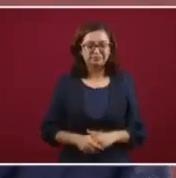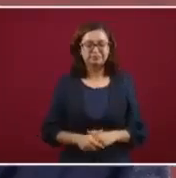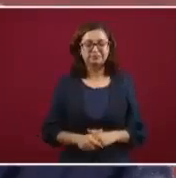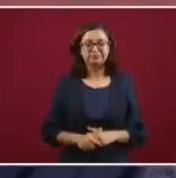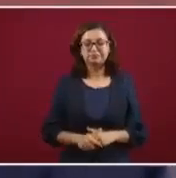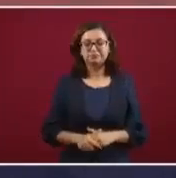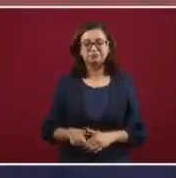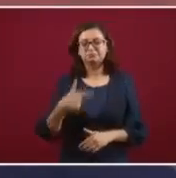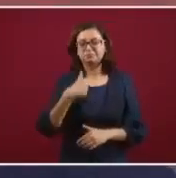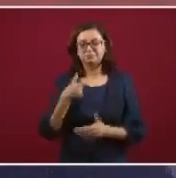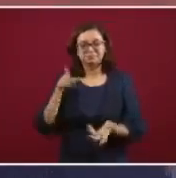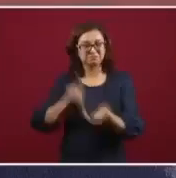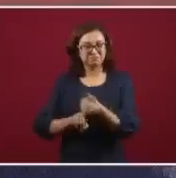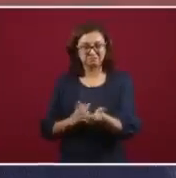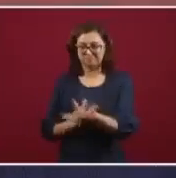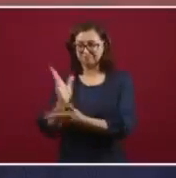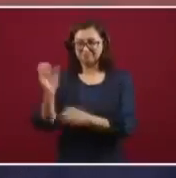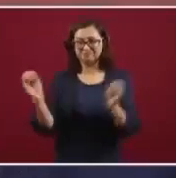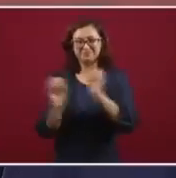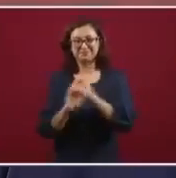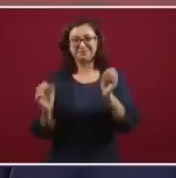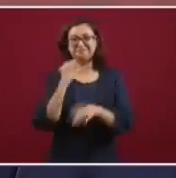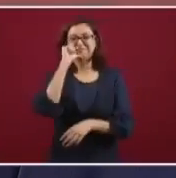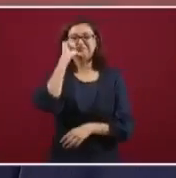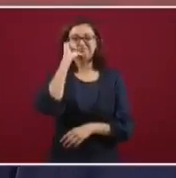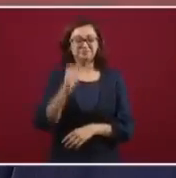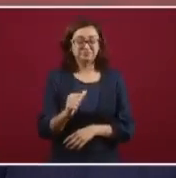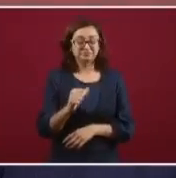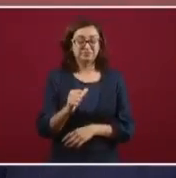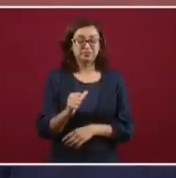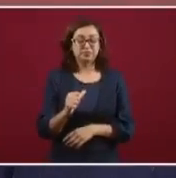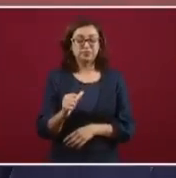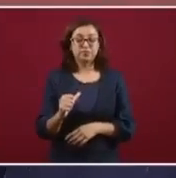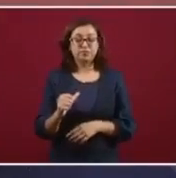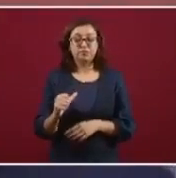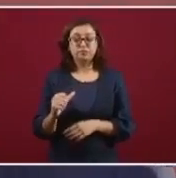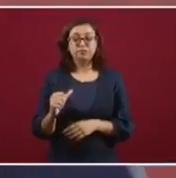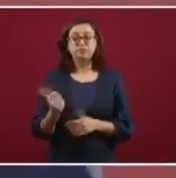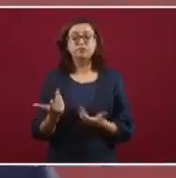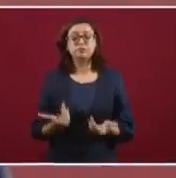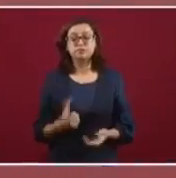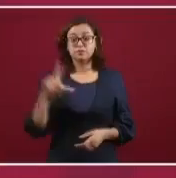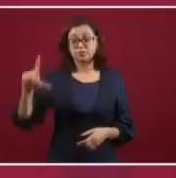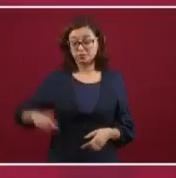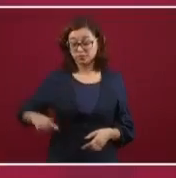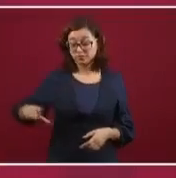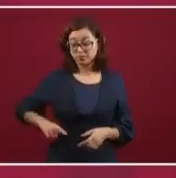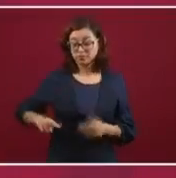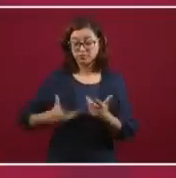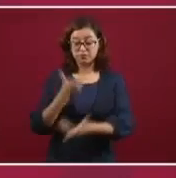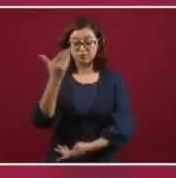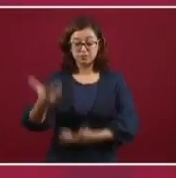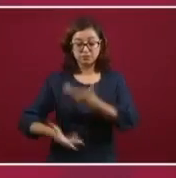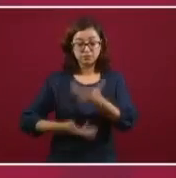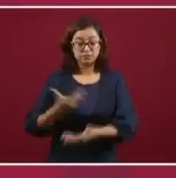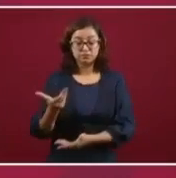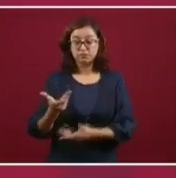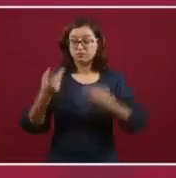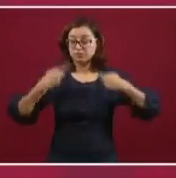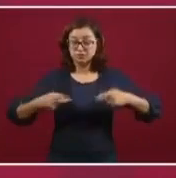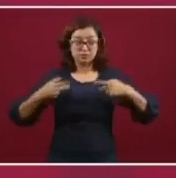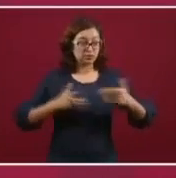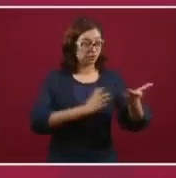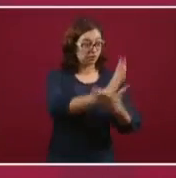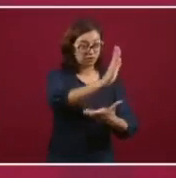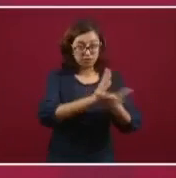yo no tengo nada que ver en eso. Entonces, los funcionarios del gobierno no tienen por qué